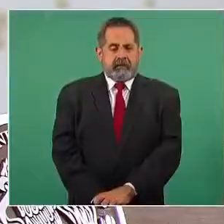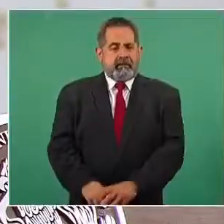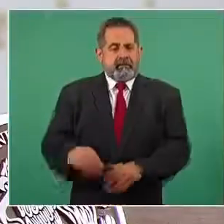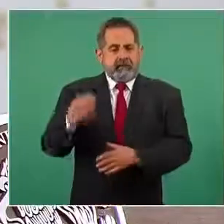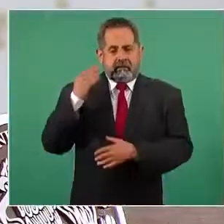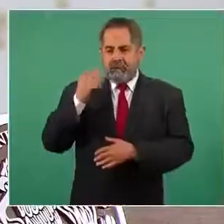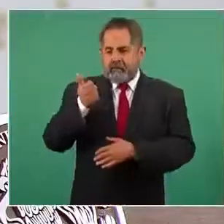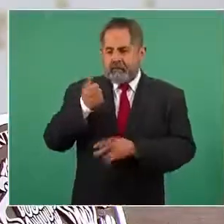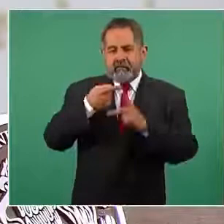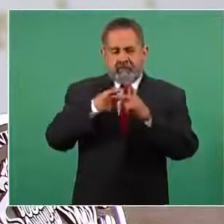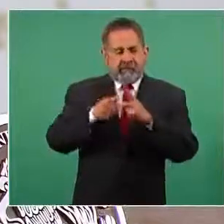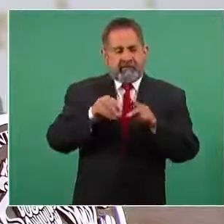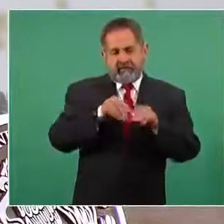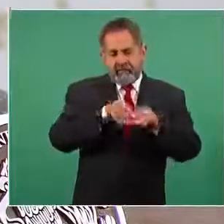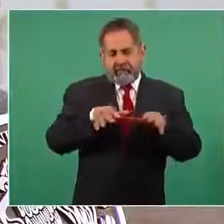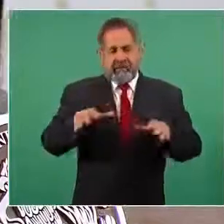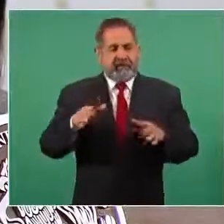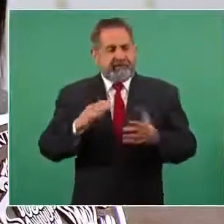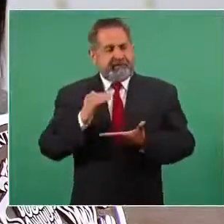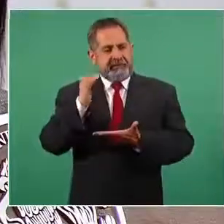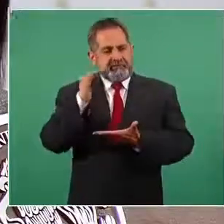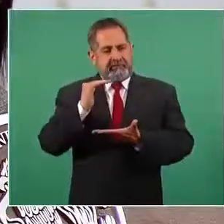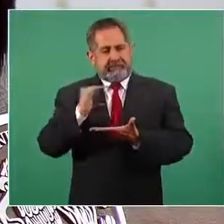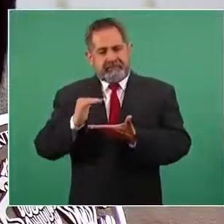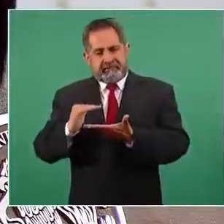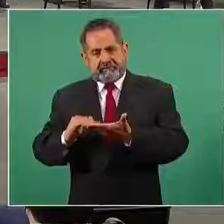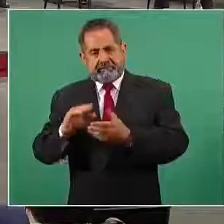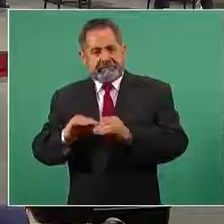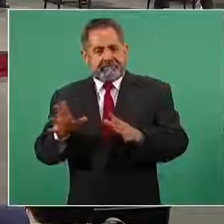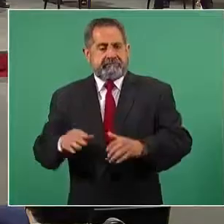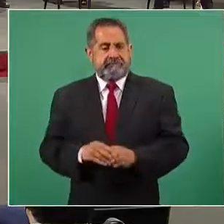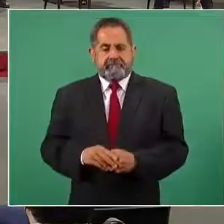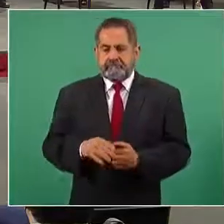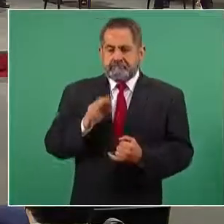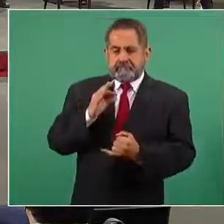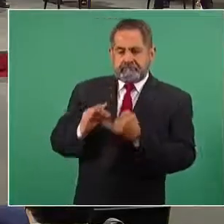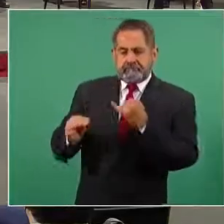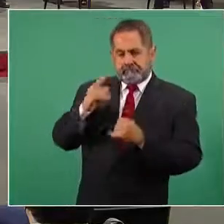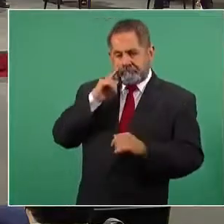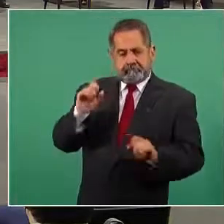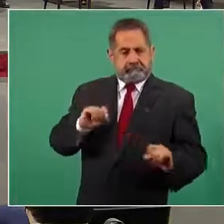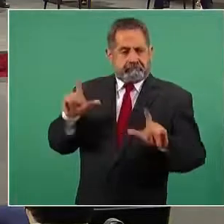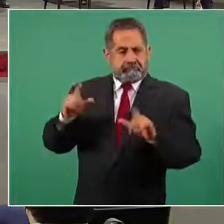de la pandemia, una reducción muy clara. Y la última diapositiva